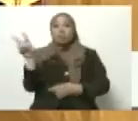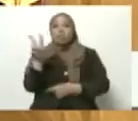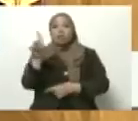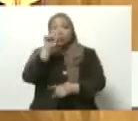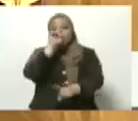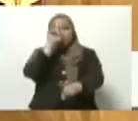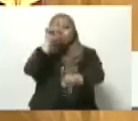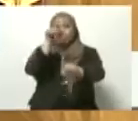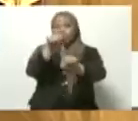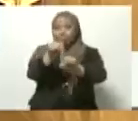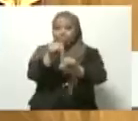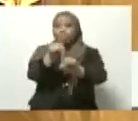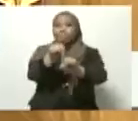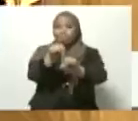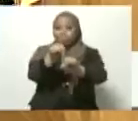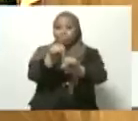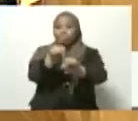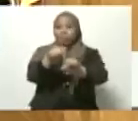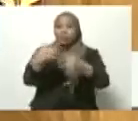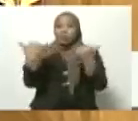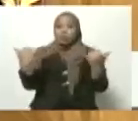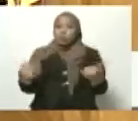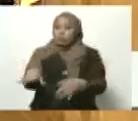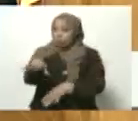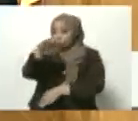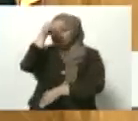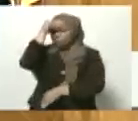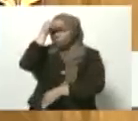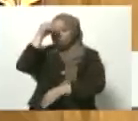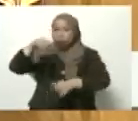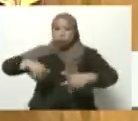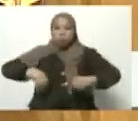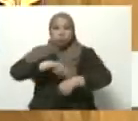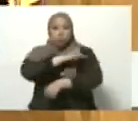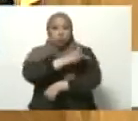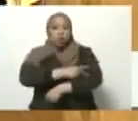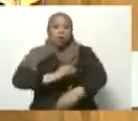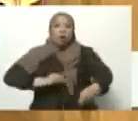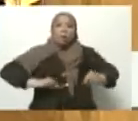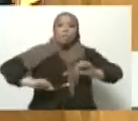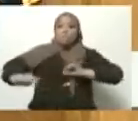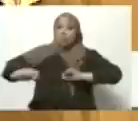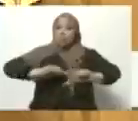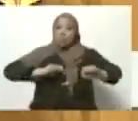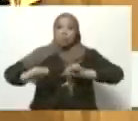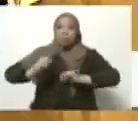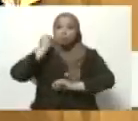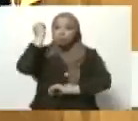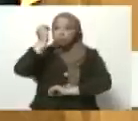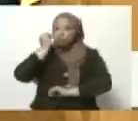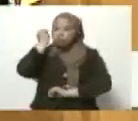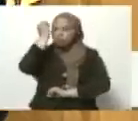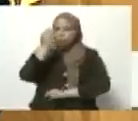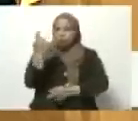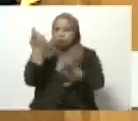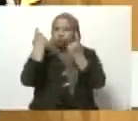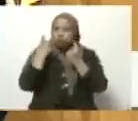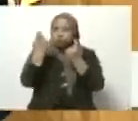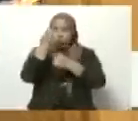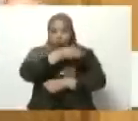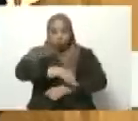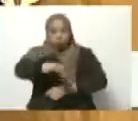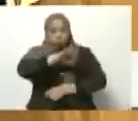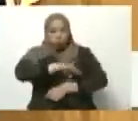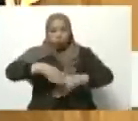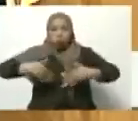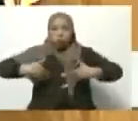Si no entendemos dónde estamos parados, no nos fortalecemos, no nos preparamos. Conciencia, economía, sociedad, vacunas,